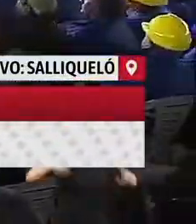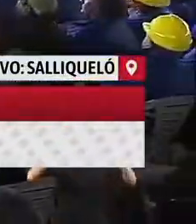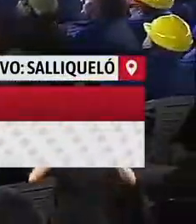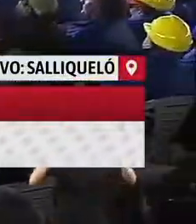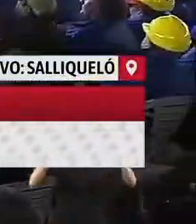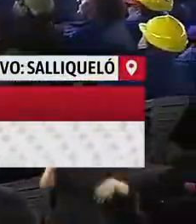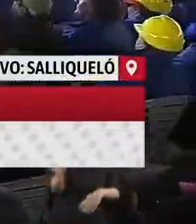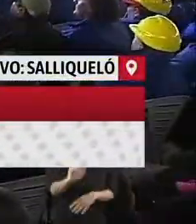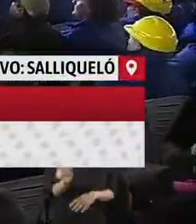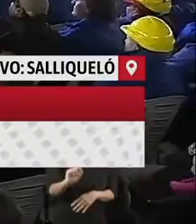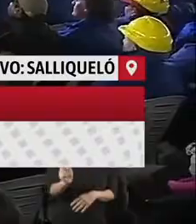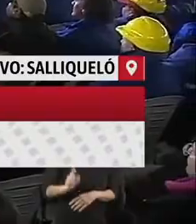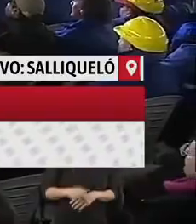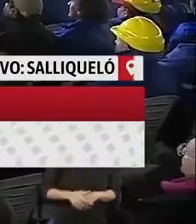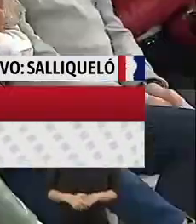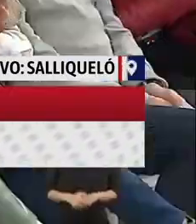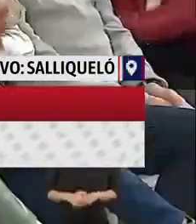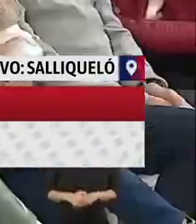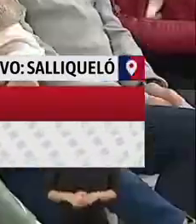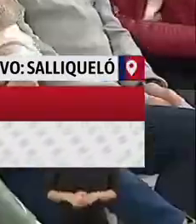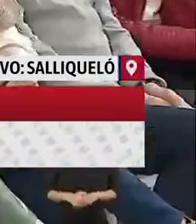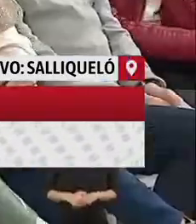Estos